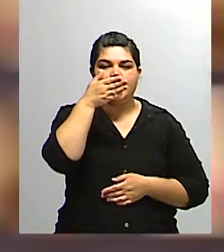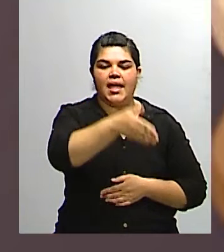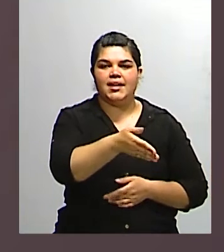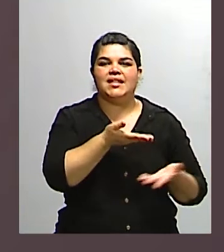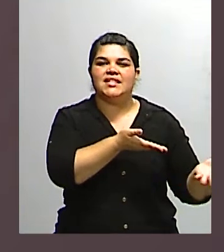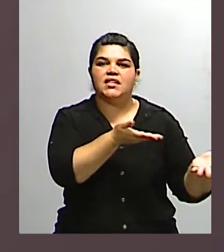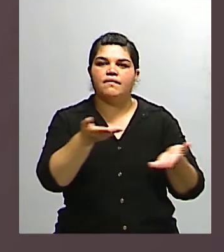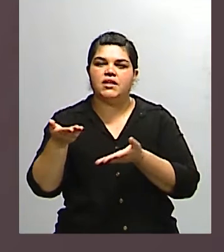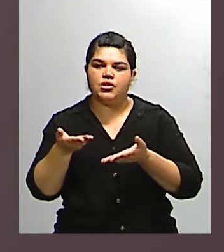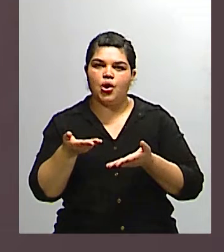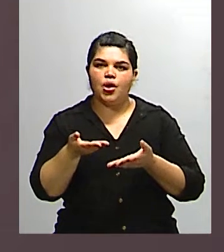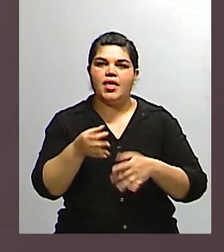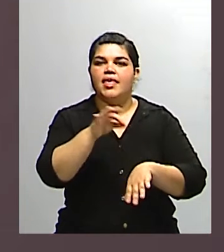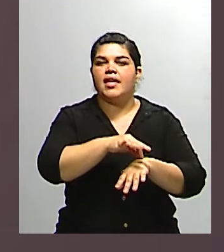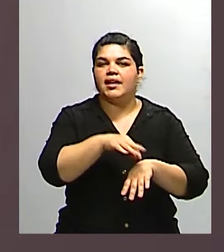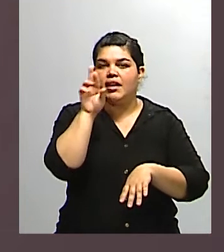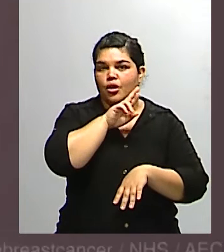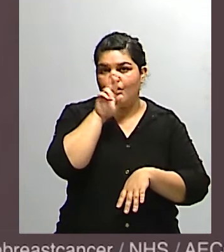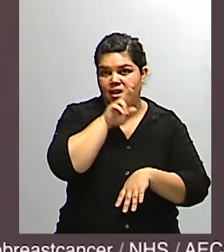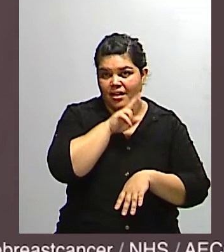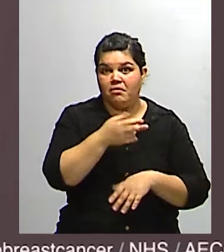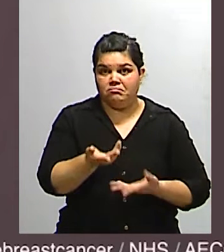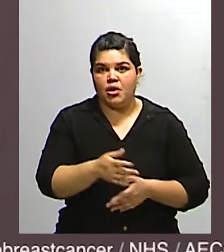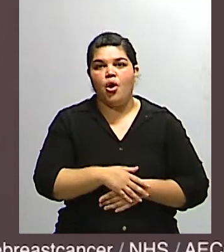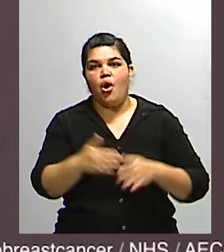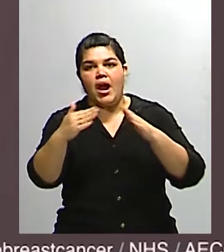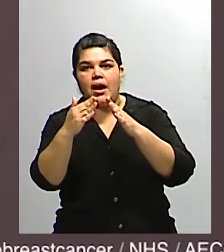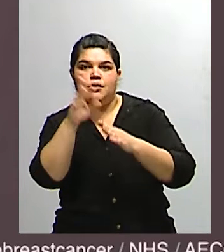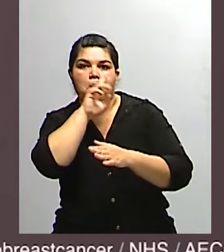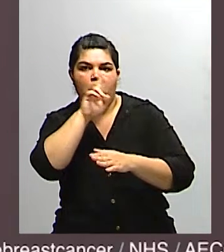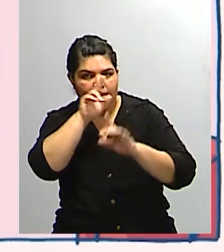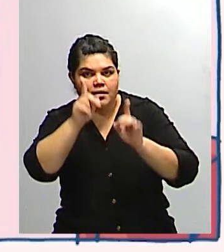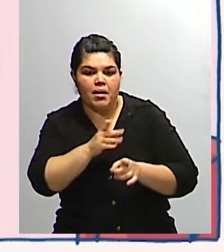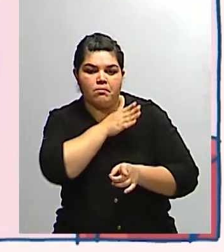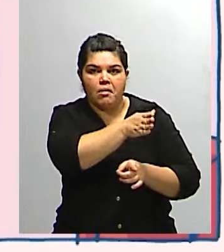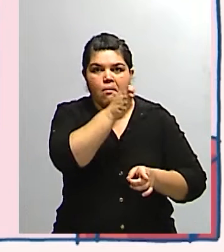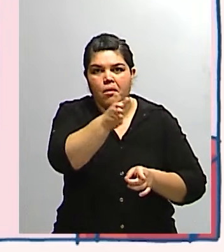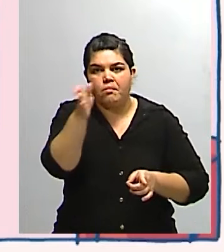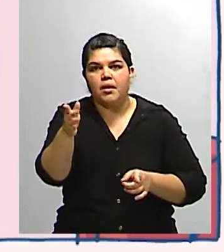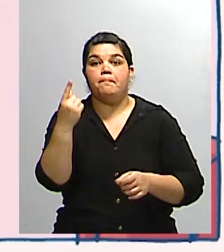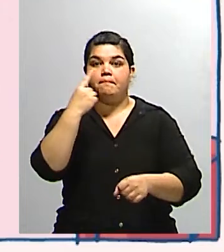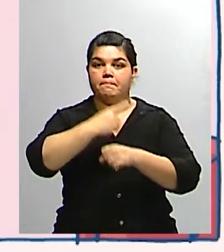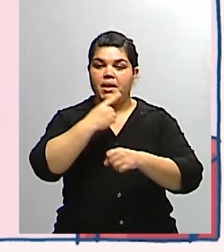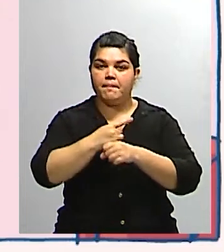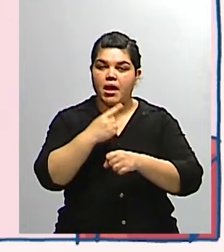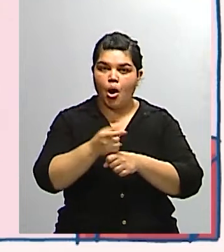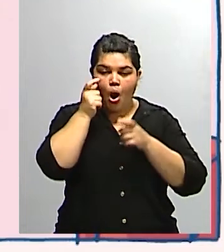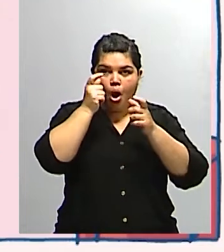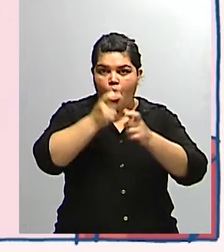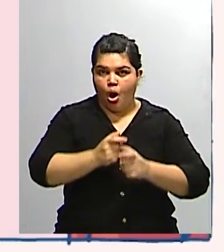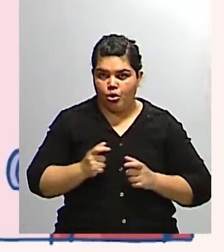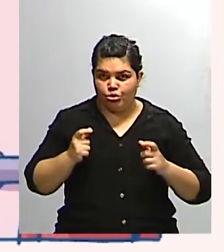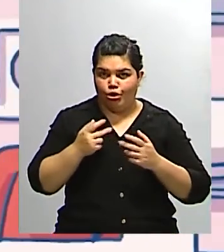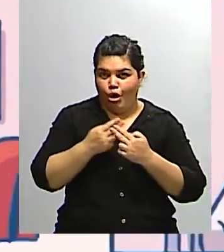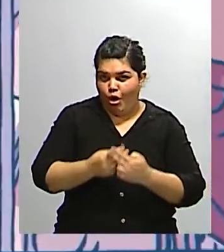hospitales públicos que existen o de la Casa de Salud de la Mujer, y ahí primero se la revisa y si está dentro del